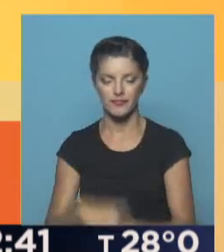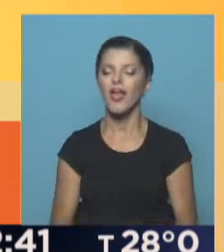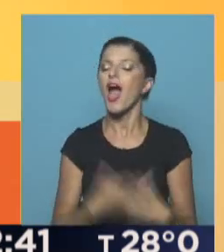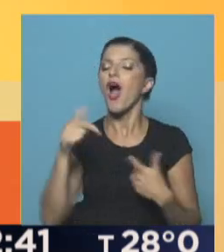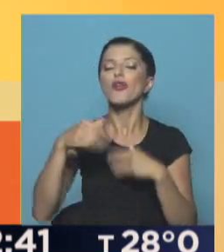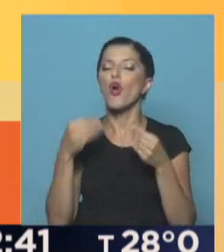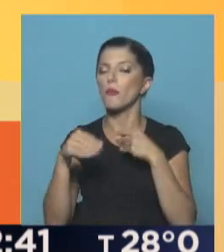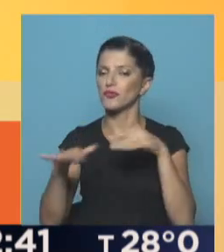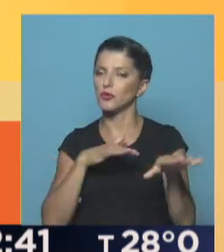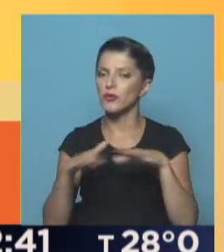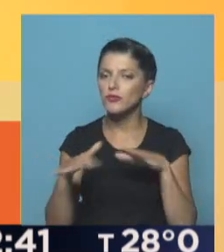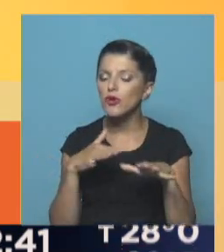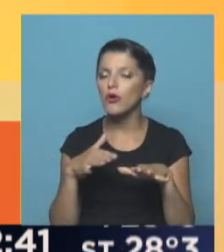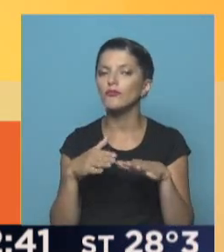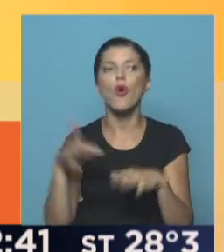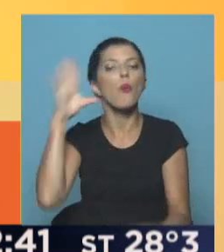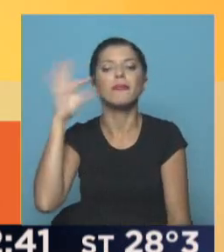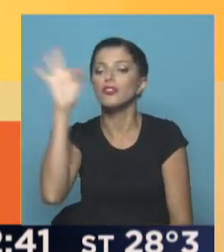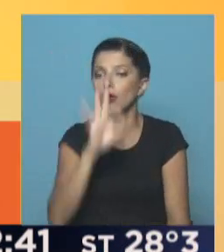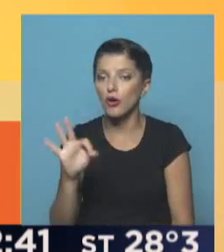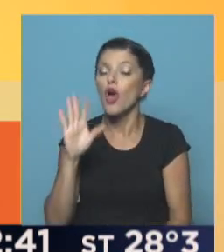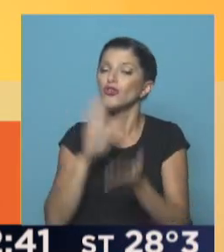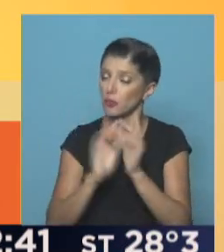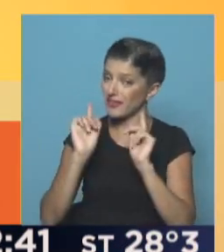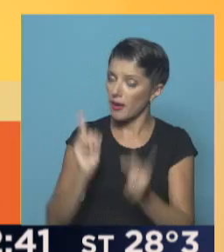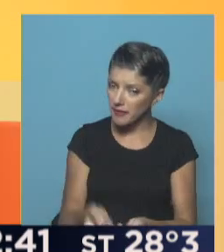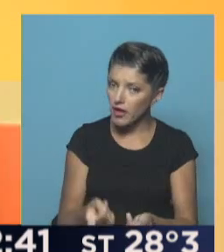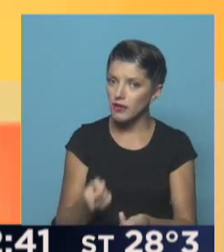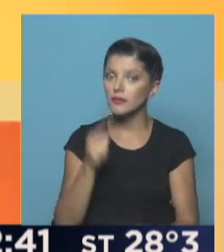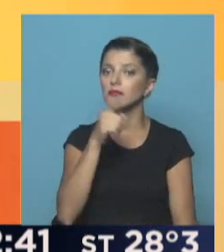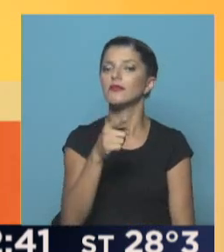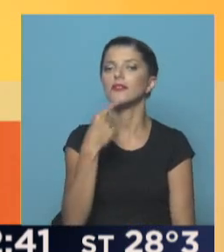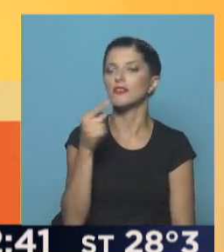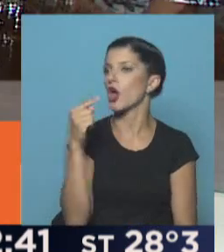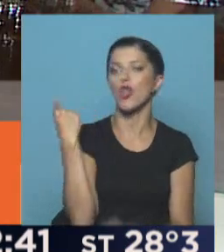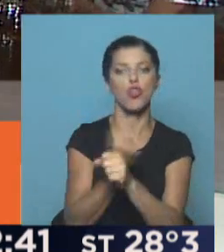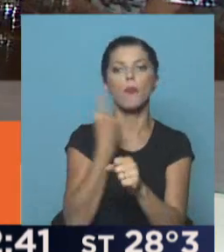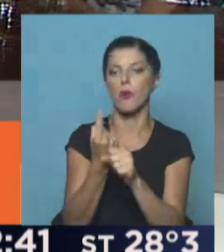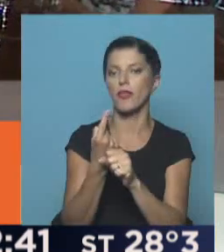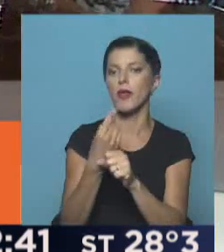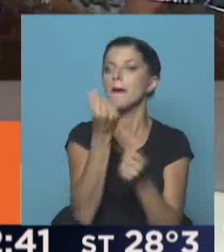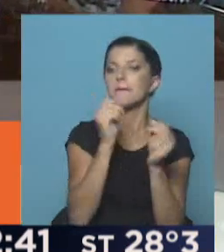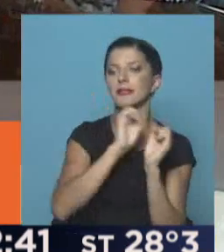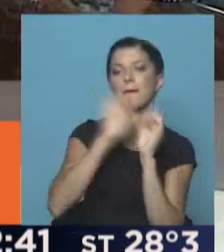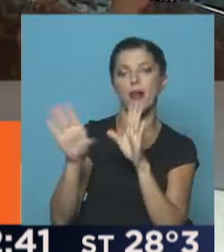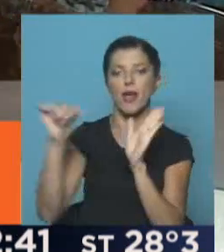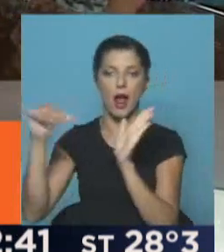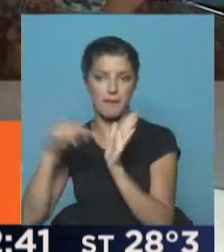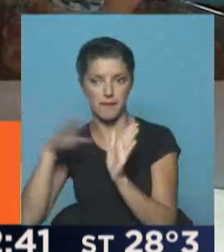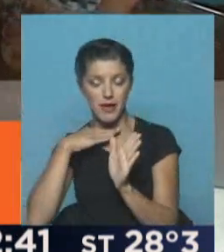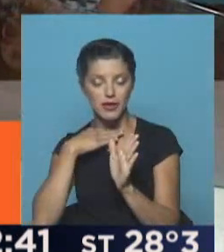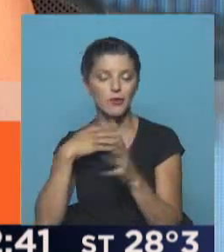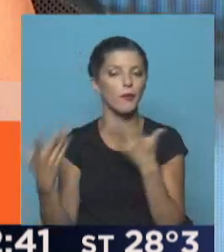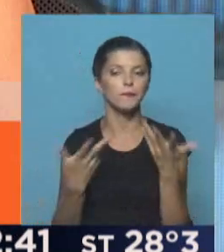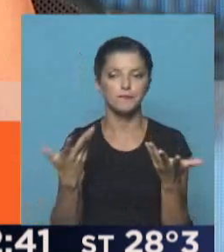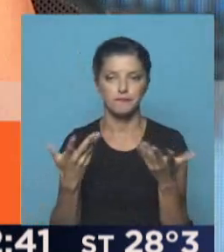¿Qué repercusiones hay sobre esto? Inclusive sobre las amenazas de no permitir las remesas de dinero a la familia. Bueno,